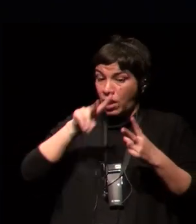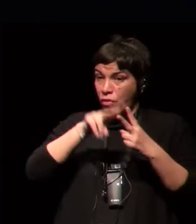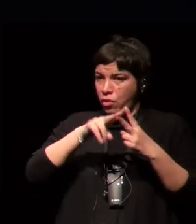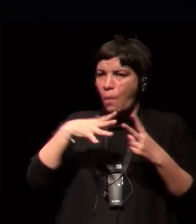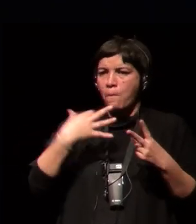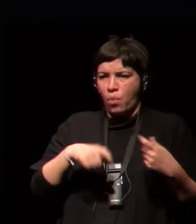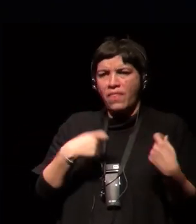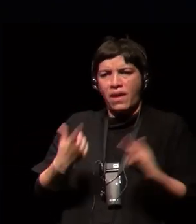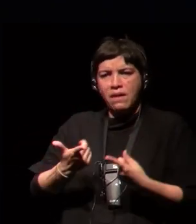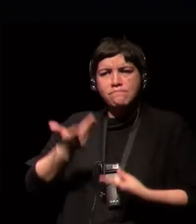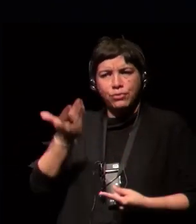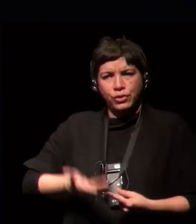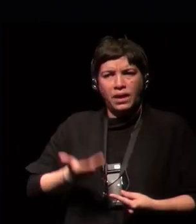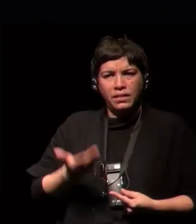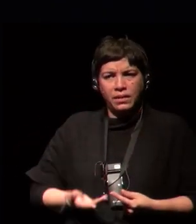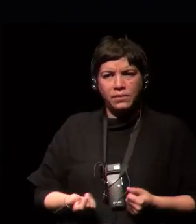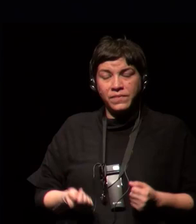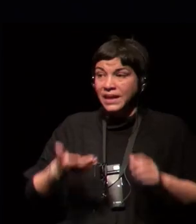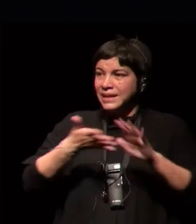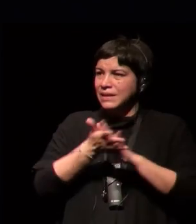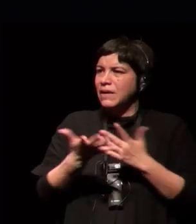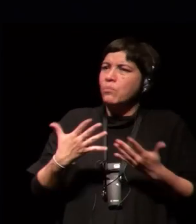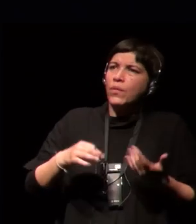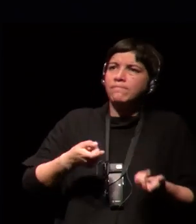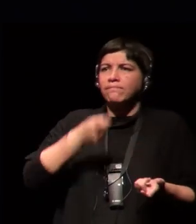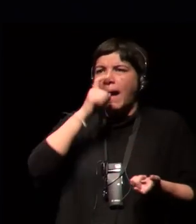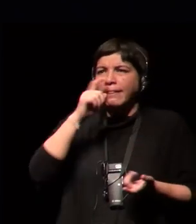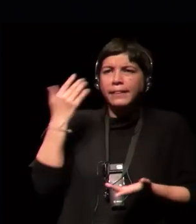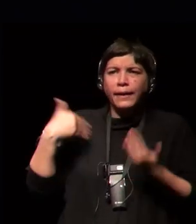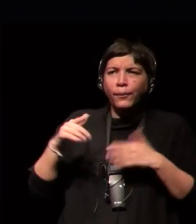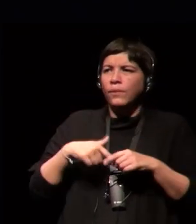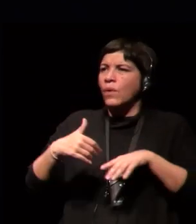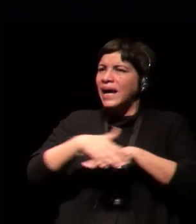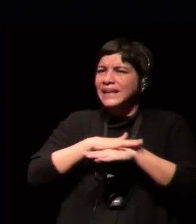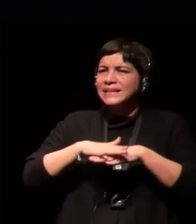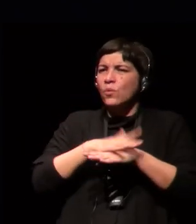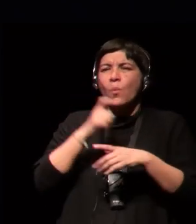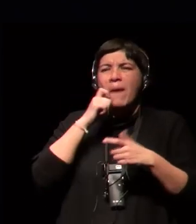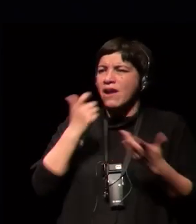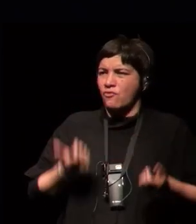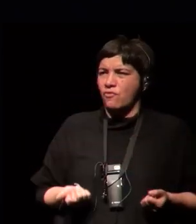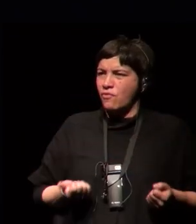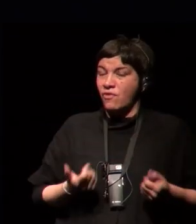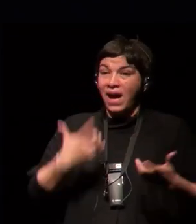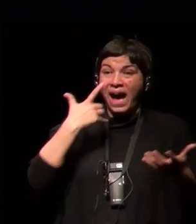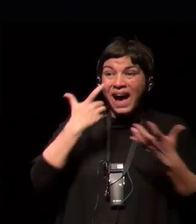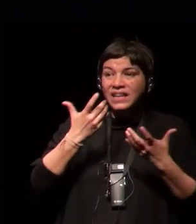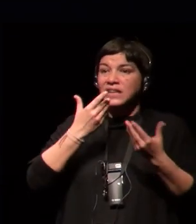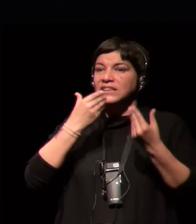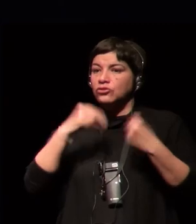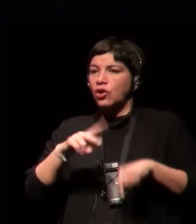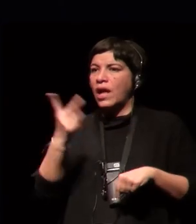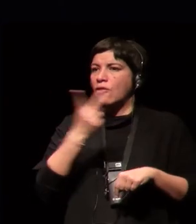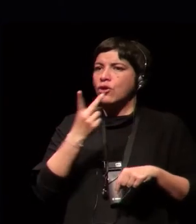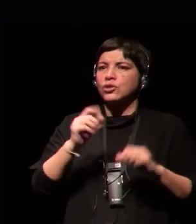algo antiguo, puede ser algo esencialmente humano. Arte e historia empiezan a comportarse como protector